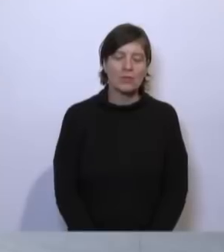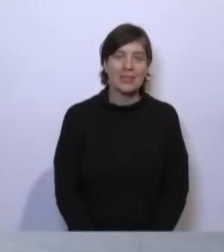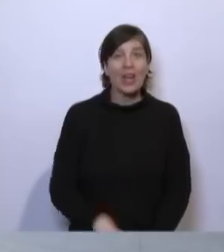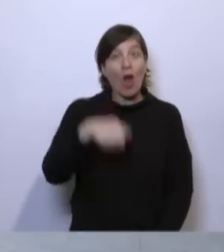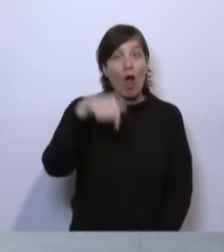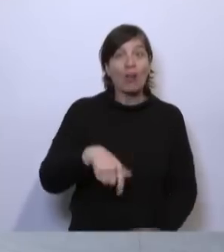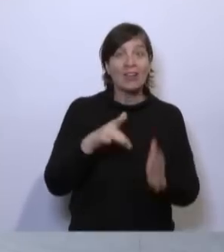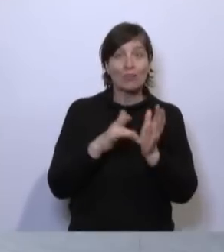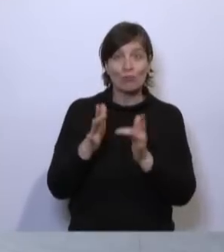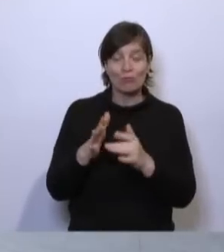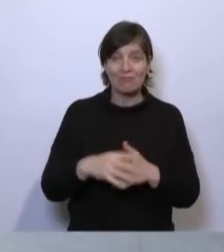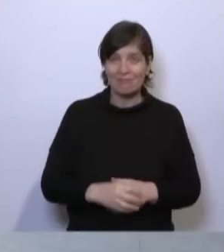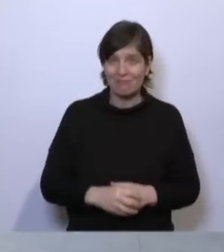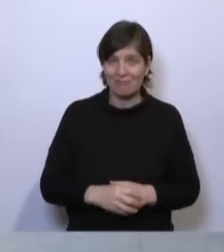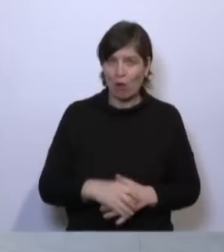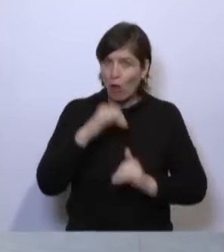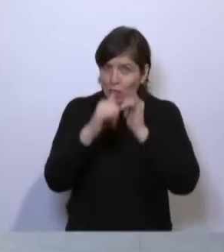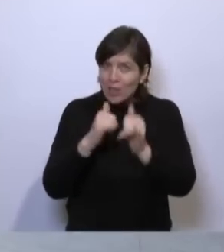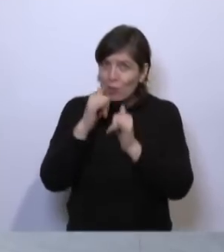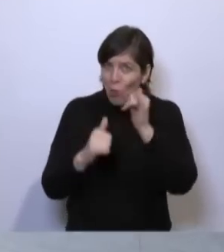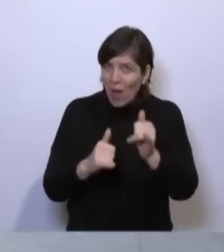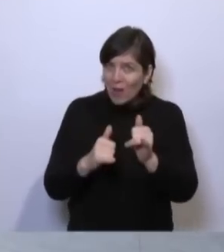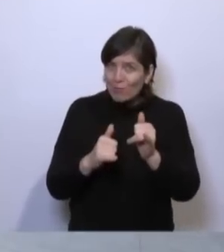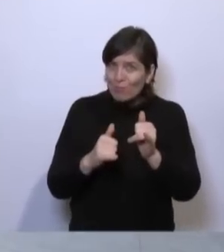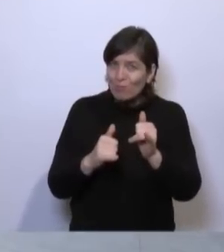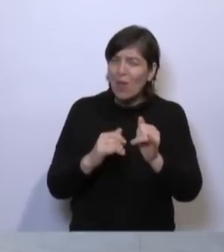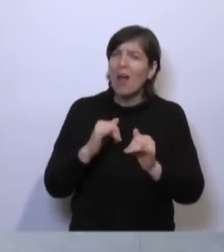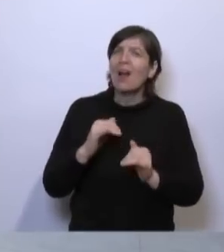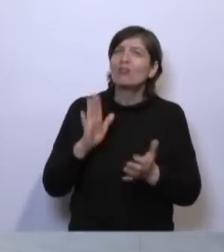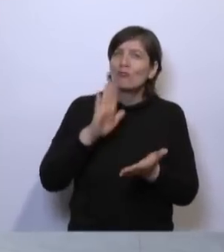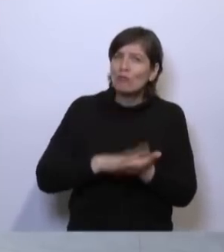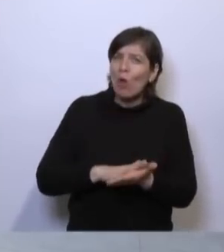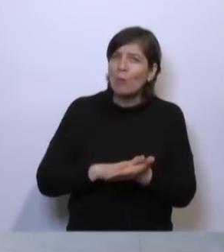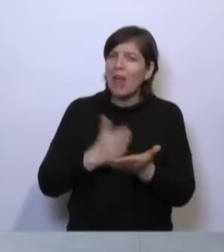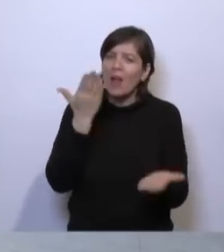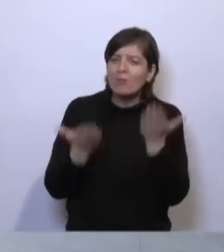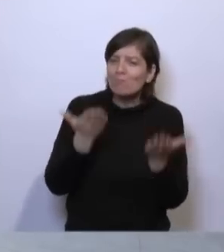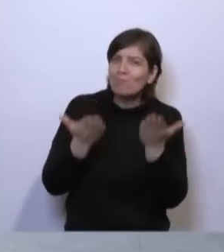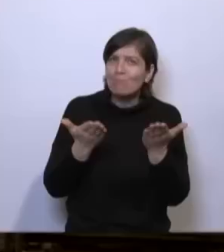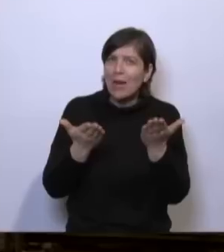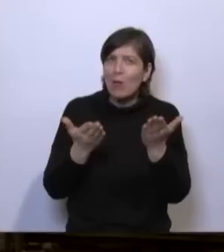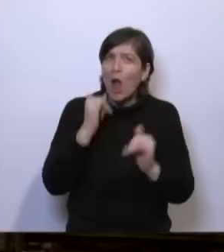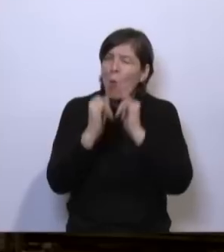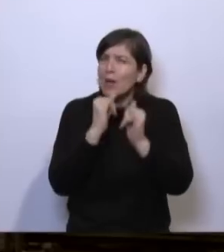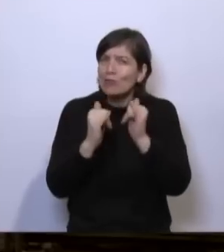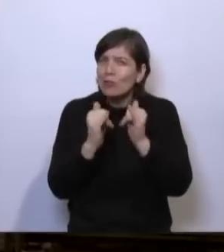Hoy Jesús continúa relatando parábolas. Estas